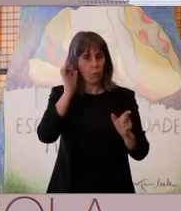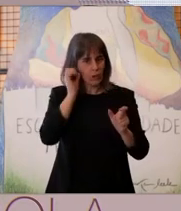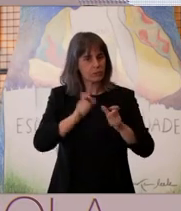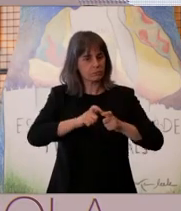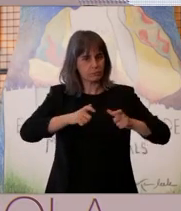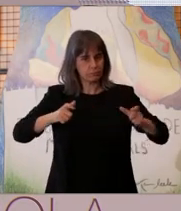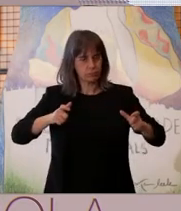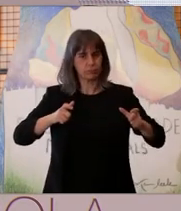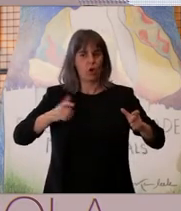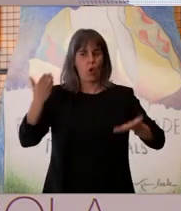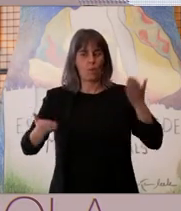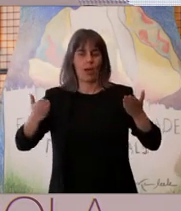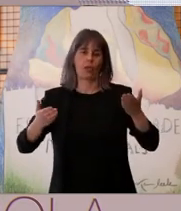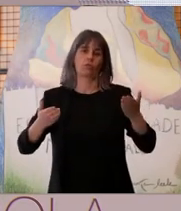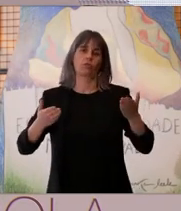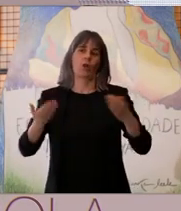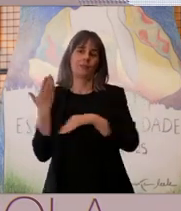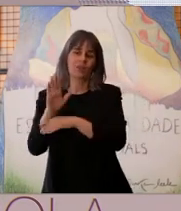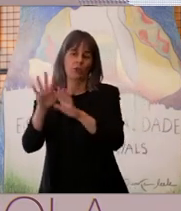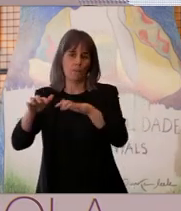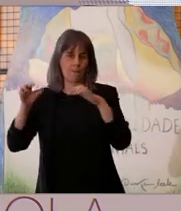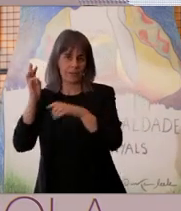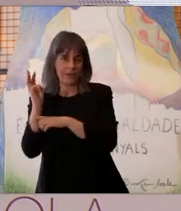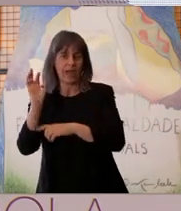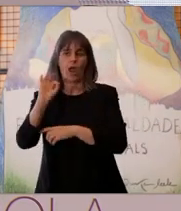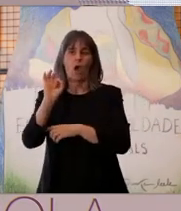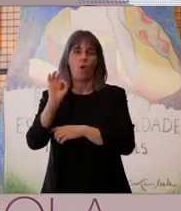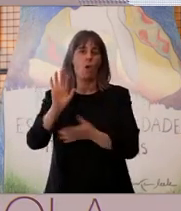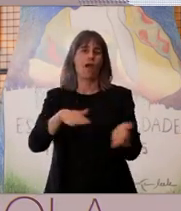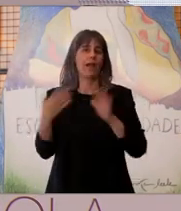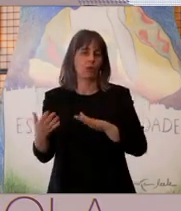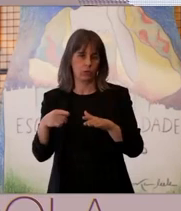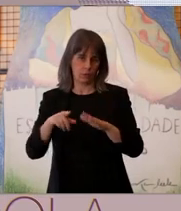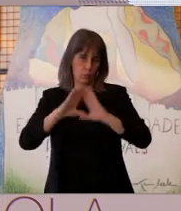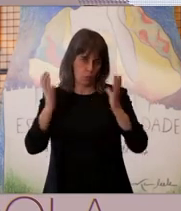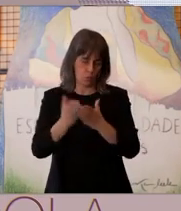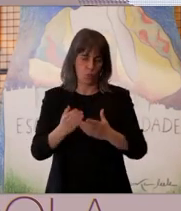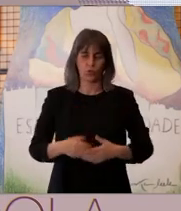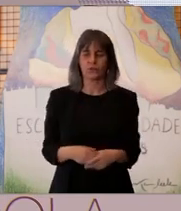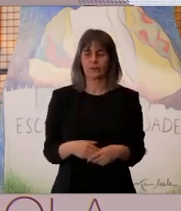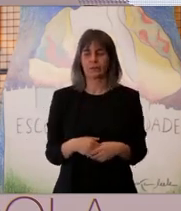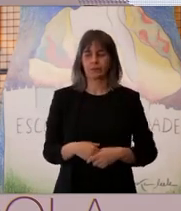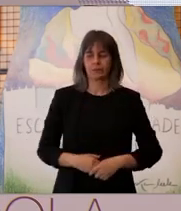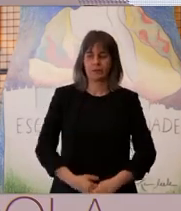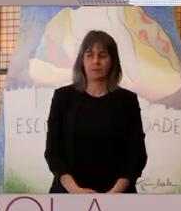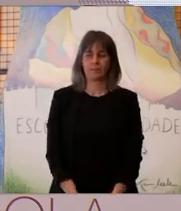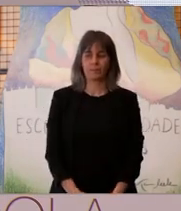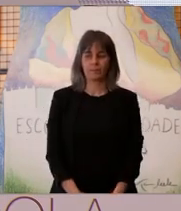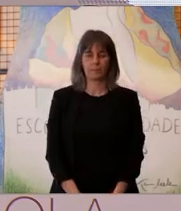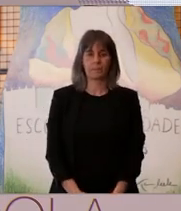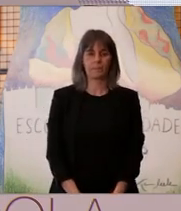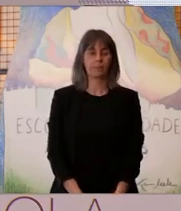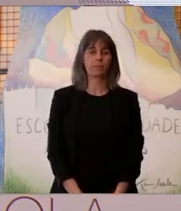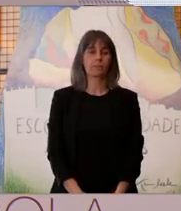ámbitos de representación parlamentaria o ejecutiva a nivel mundial y no